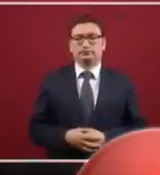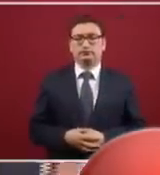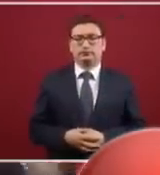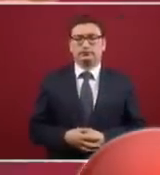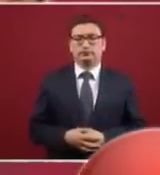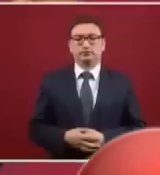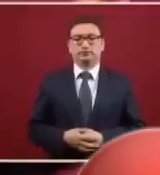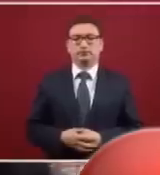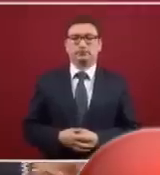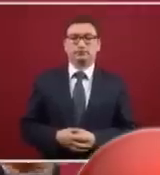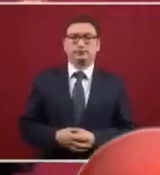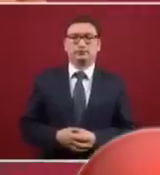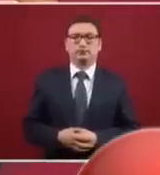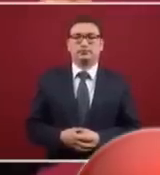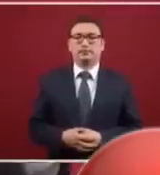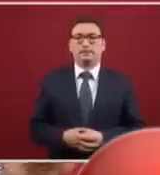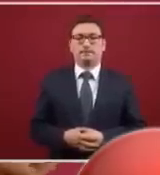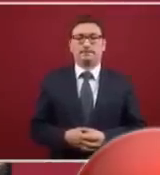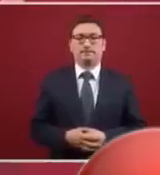Sin embargo,